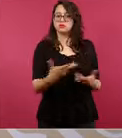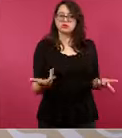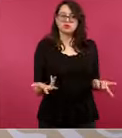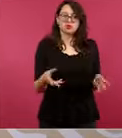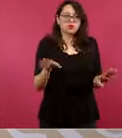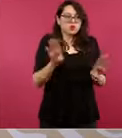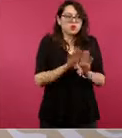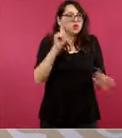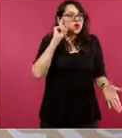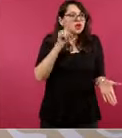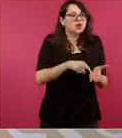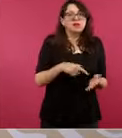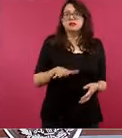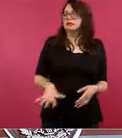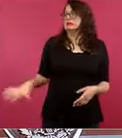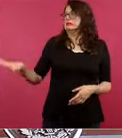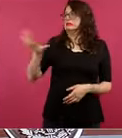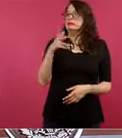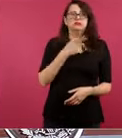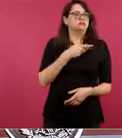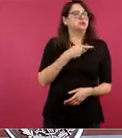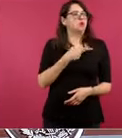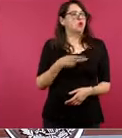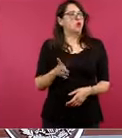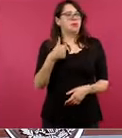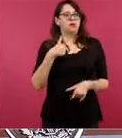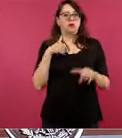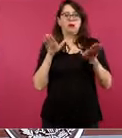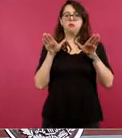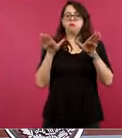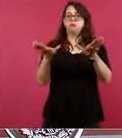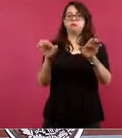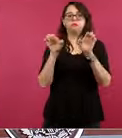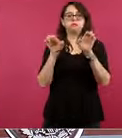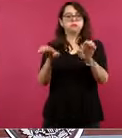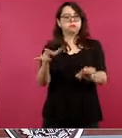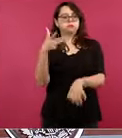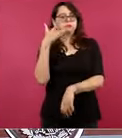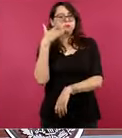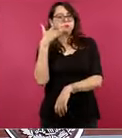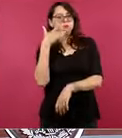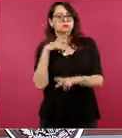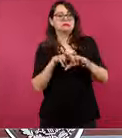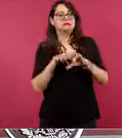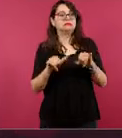avión de lujo que no lo tenía ni Obama